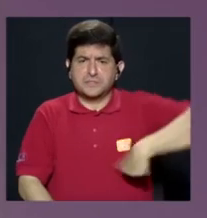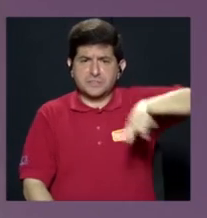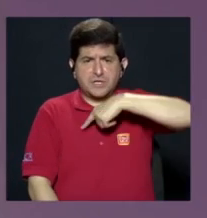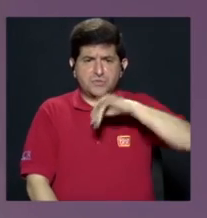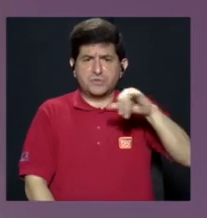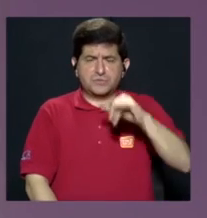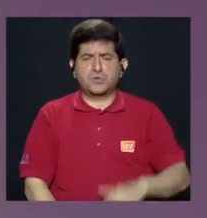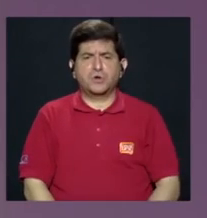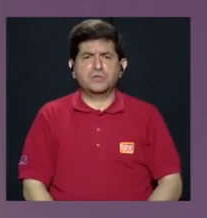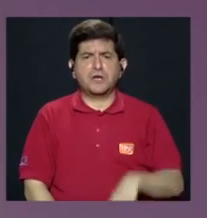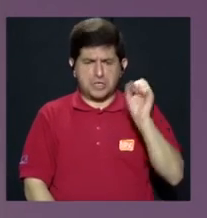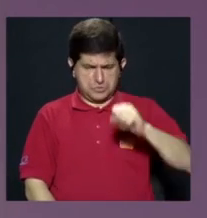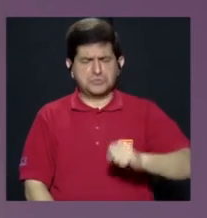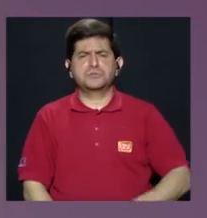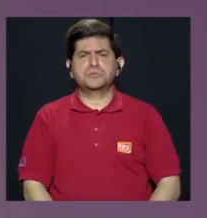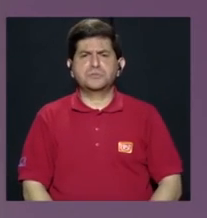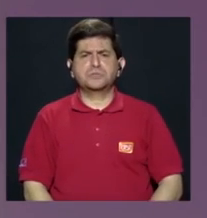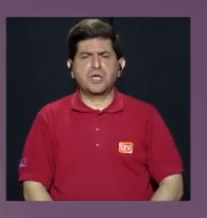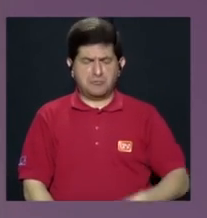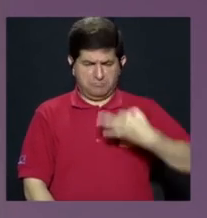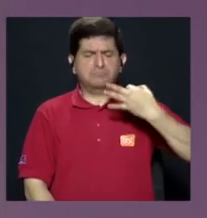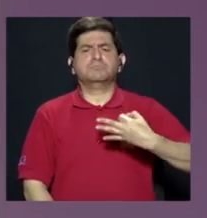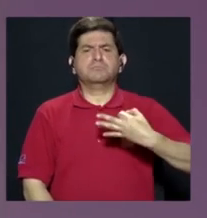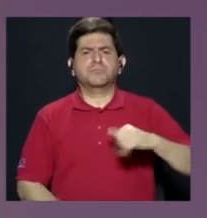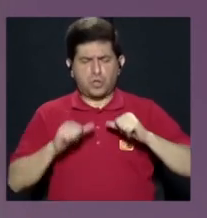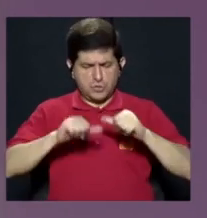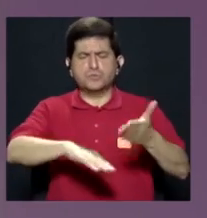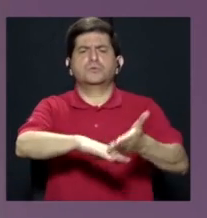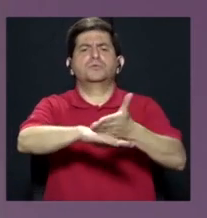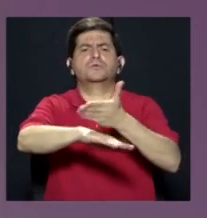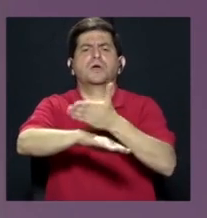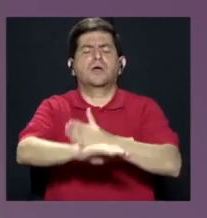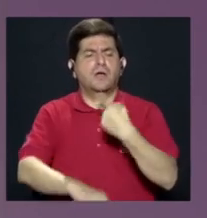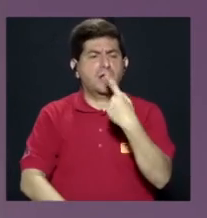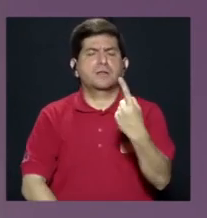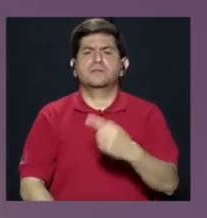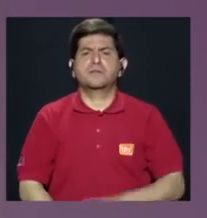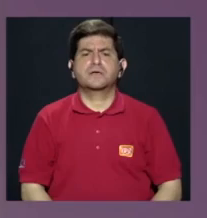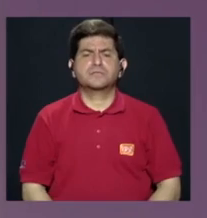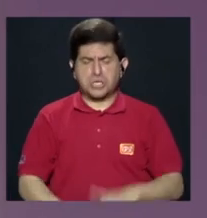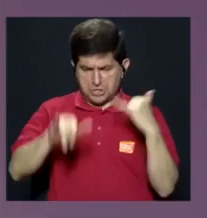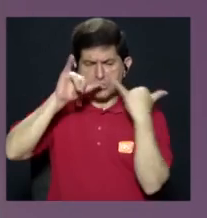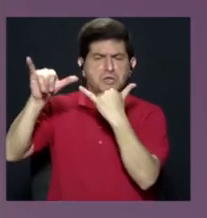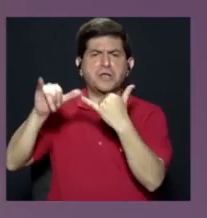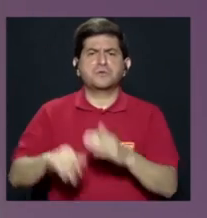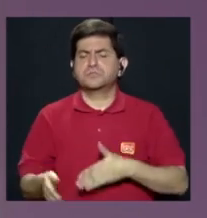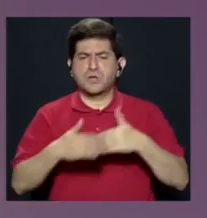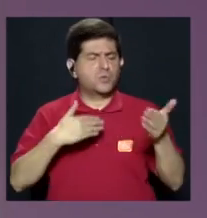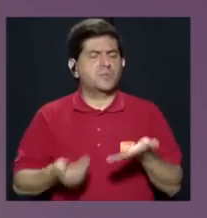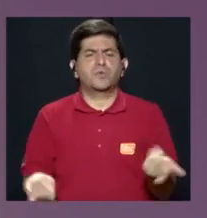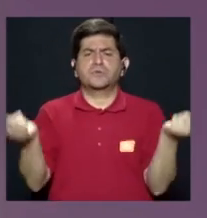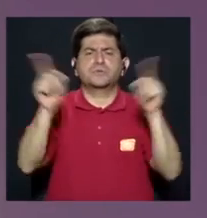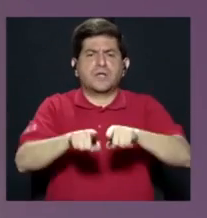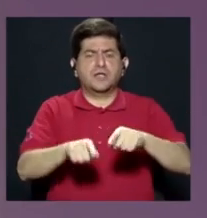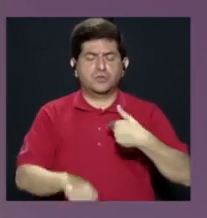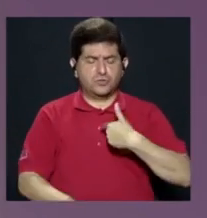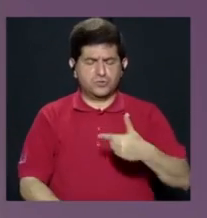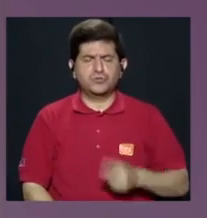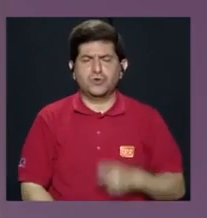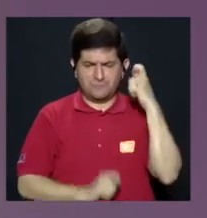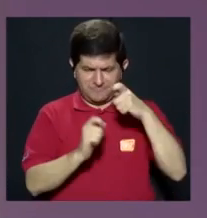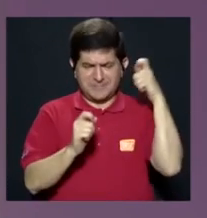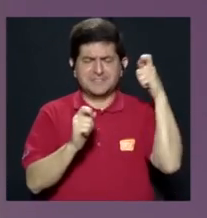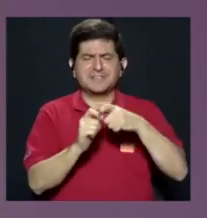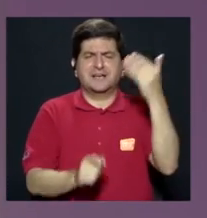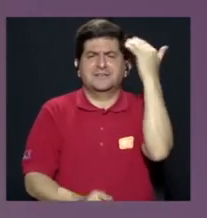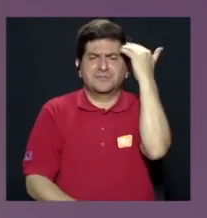nosotras, hemos salido con la cabeza pues en alto y hemos salido adelante diciendo, bueno, denuncié y pase lo que pase, por lo menos tengo la certeza de